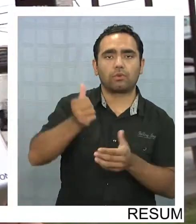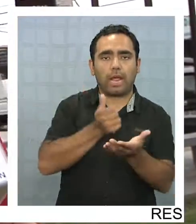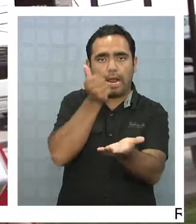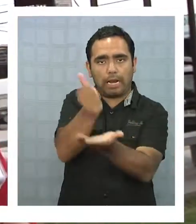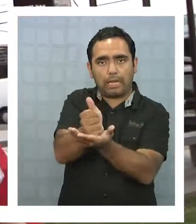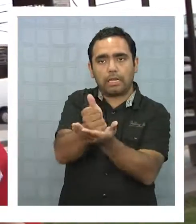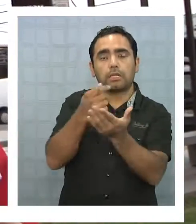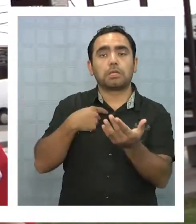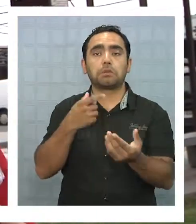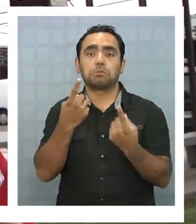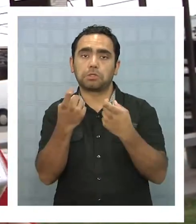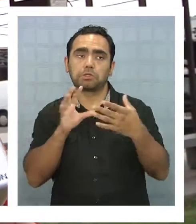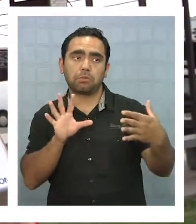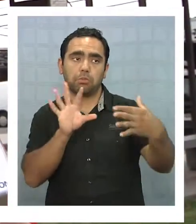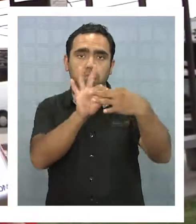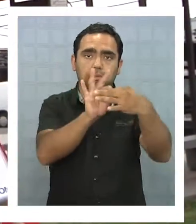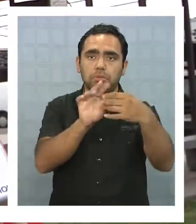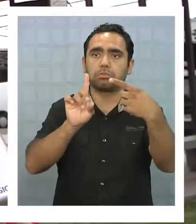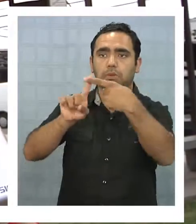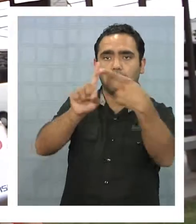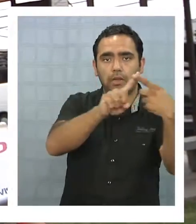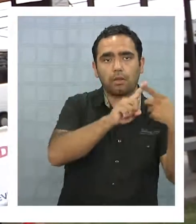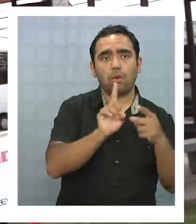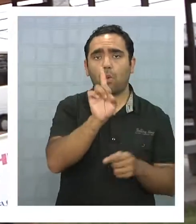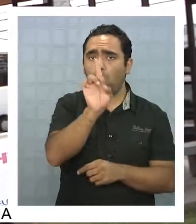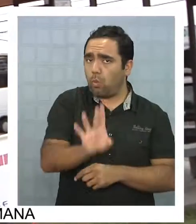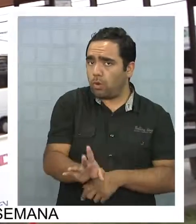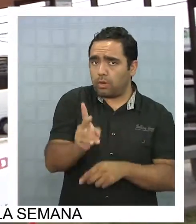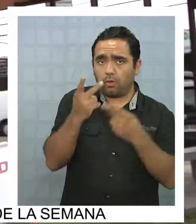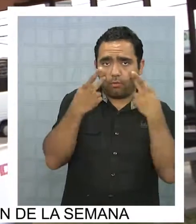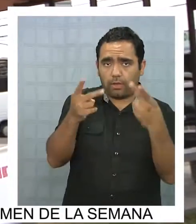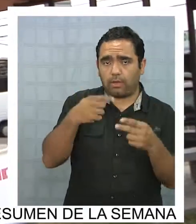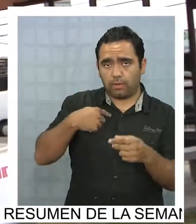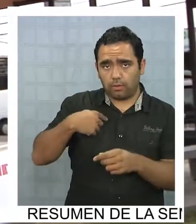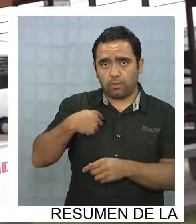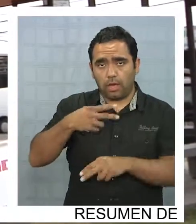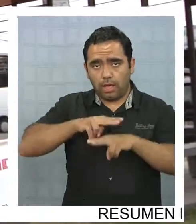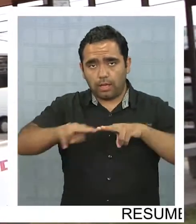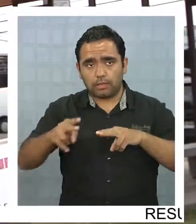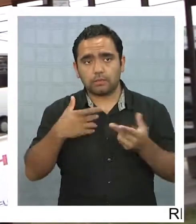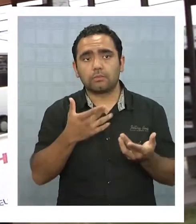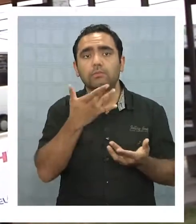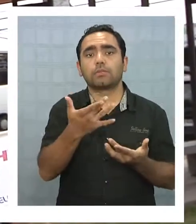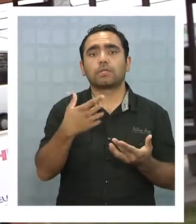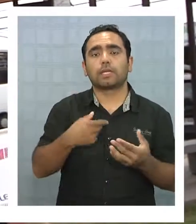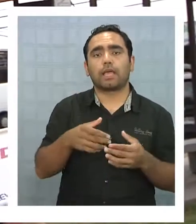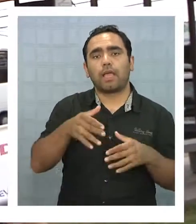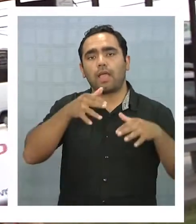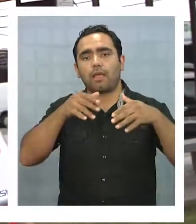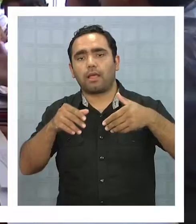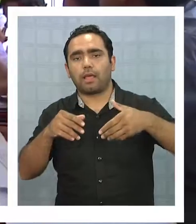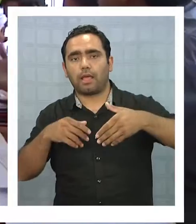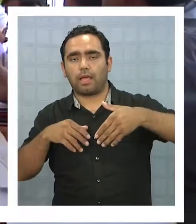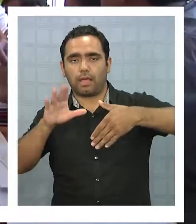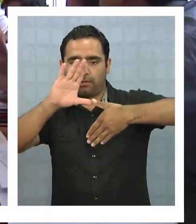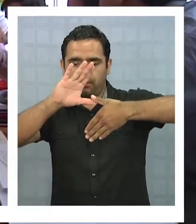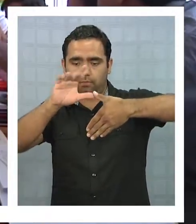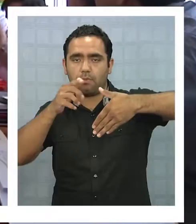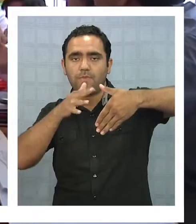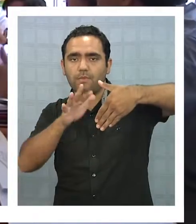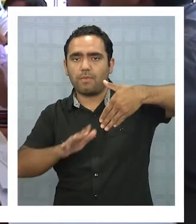sean importantes y que han sido súper específicos. El único viaje importante que realicé fue precisamente por los corredores bioceánicos y yo me devolví por tierra.